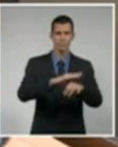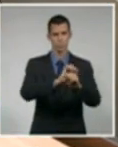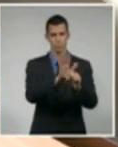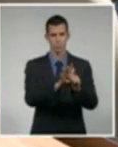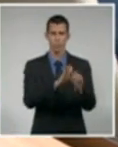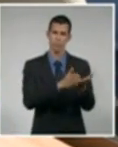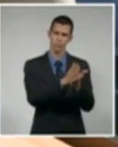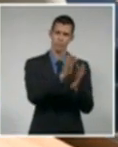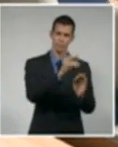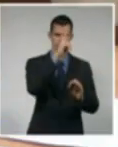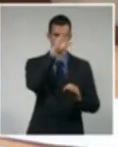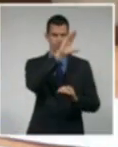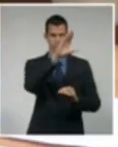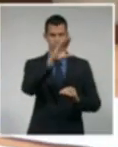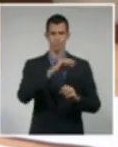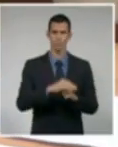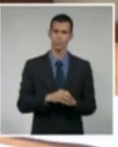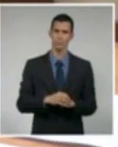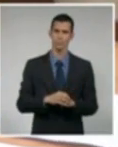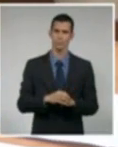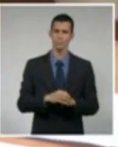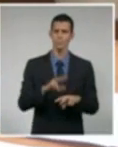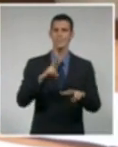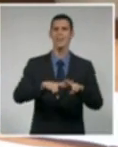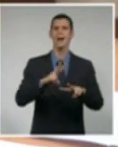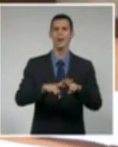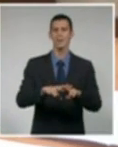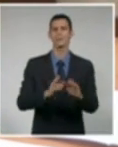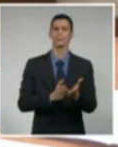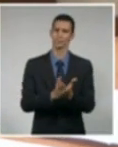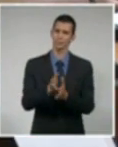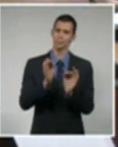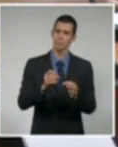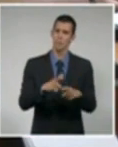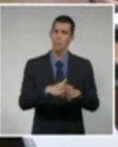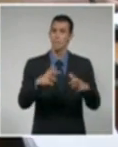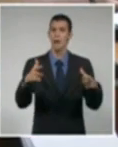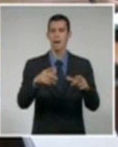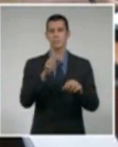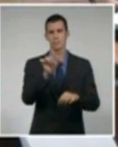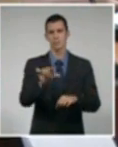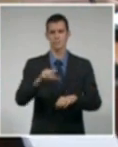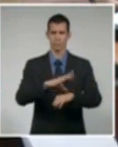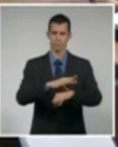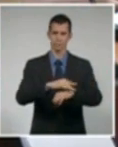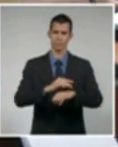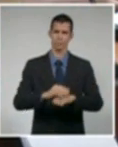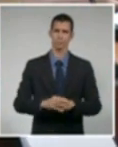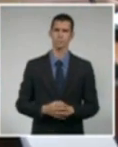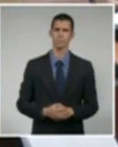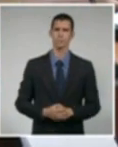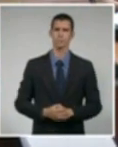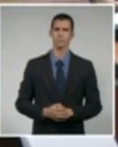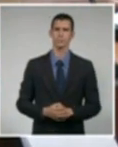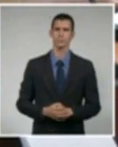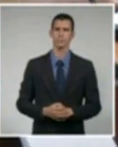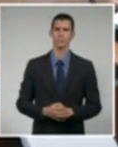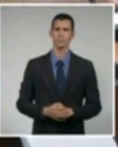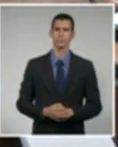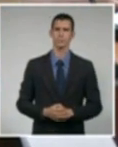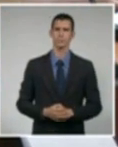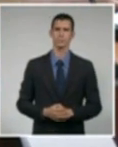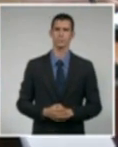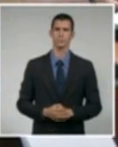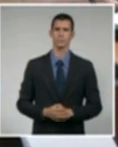La capital volvió a concentrar la mayor parte de los contagios del día. En el caso de La Habana, que confirmó 23